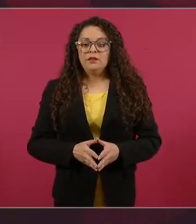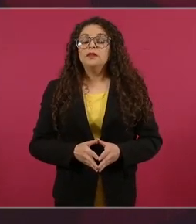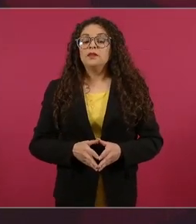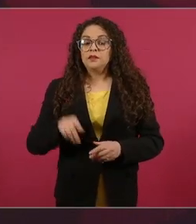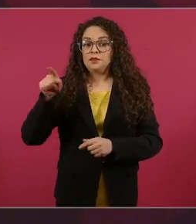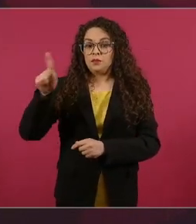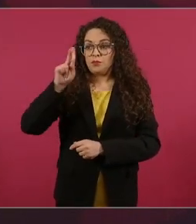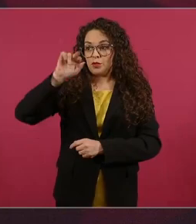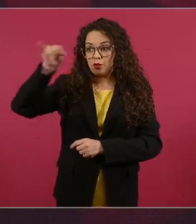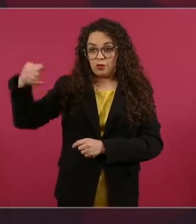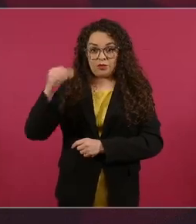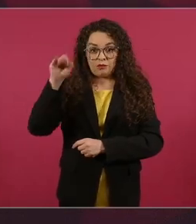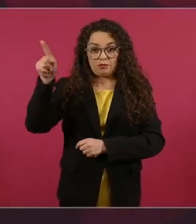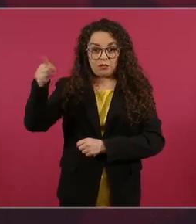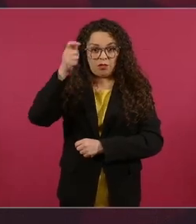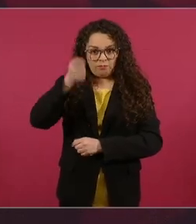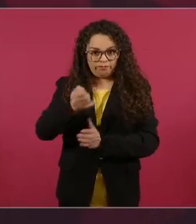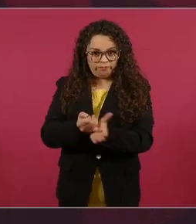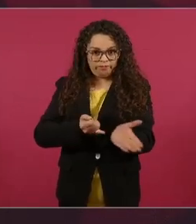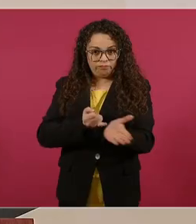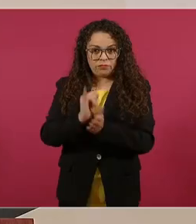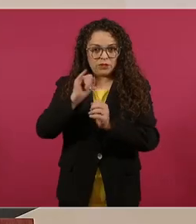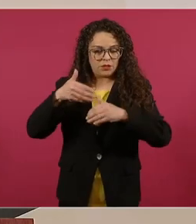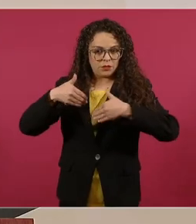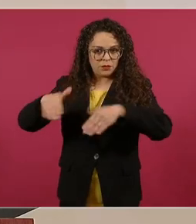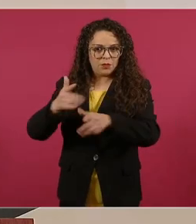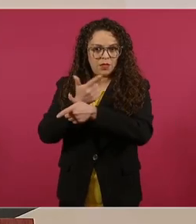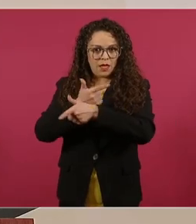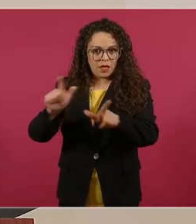del Poder Judicial para liberarlos,